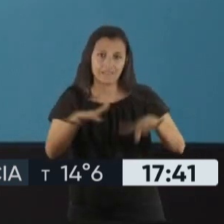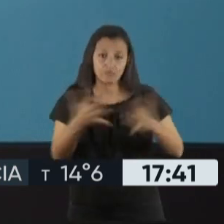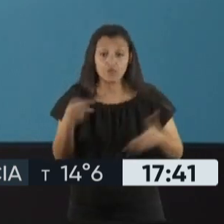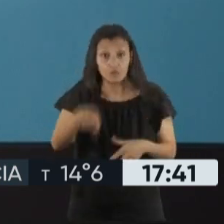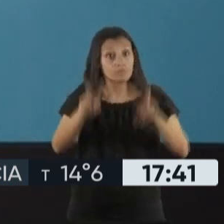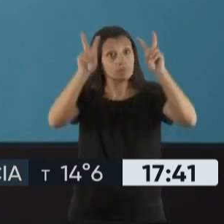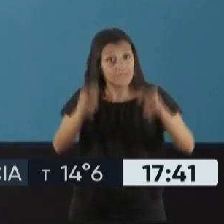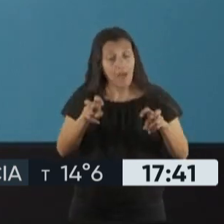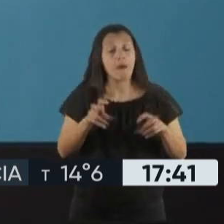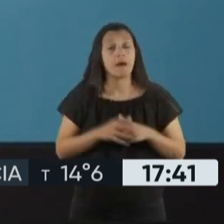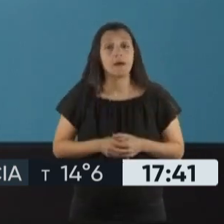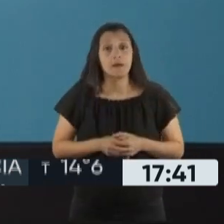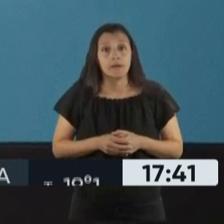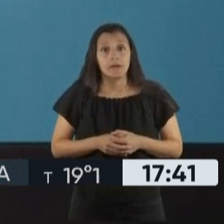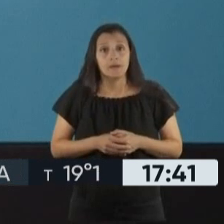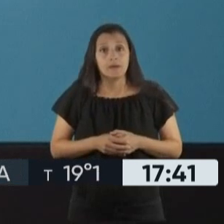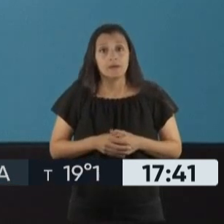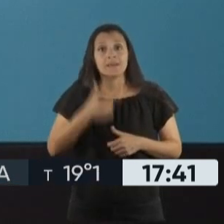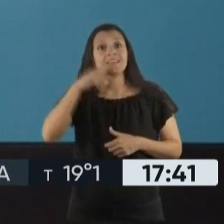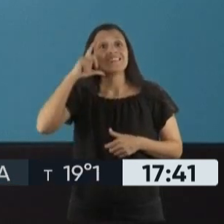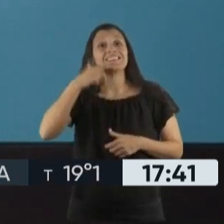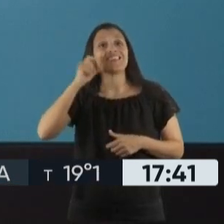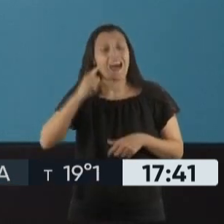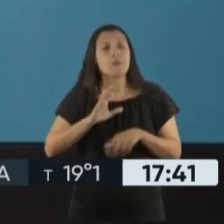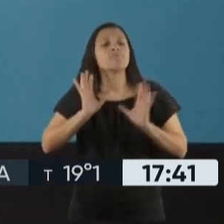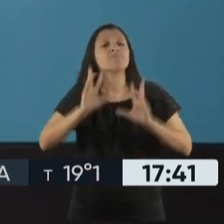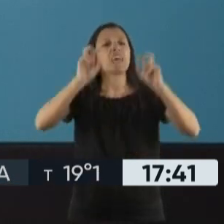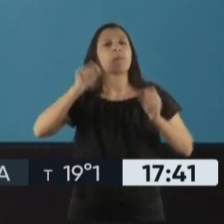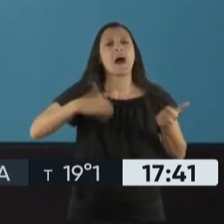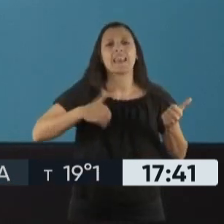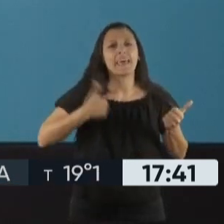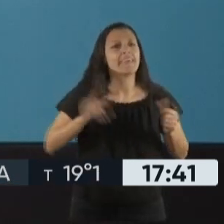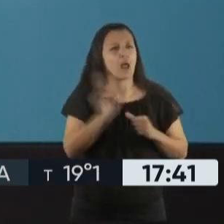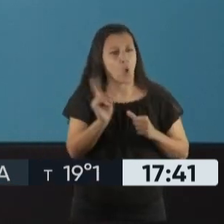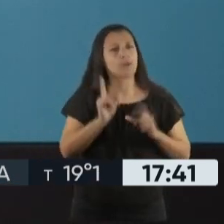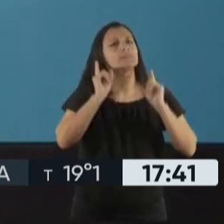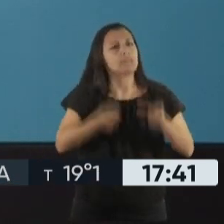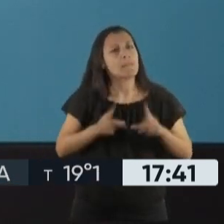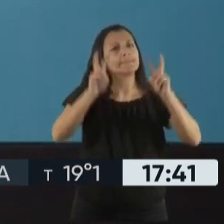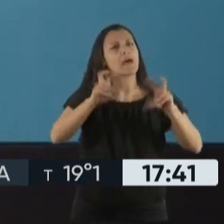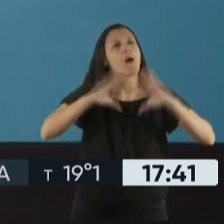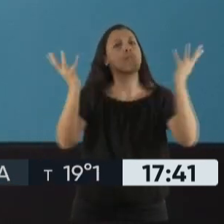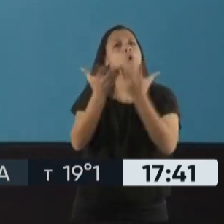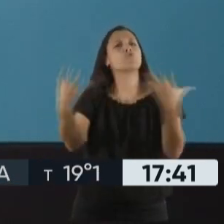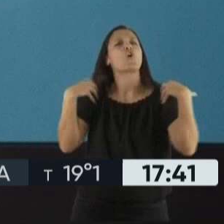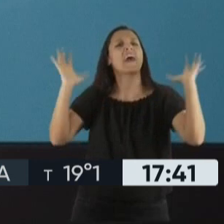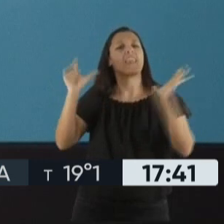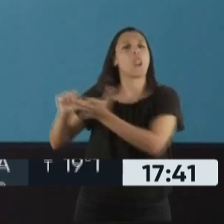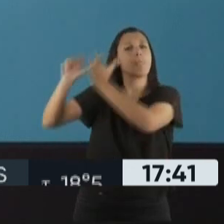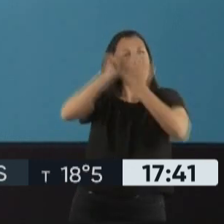tema, si volvemos a las slides, no solamente de la Argentina, sino que es un tema del mundo.